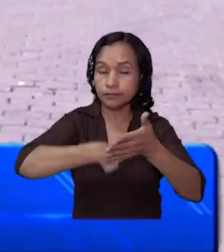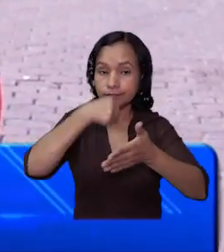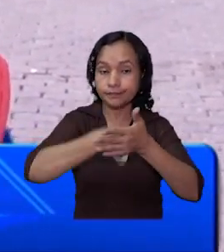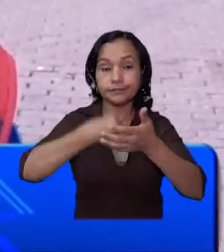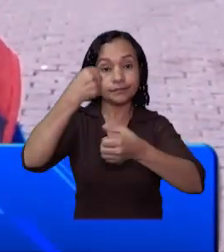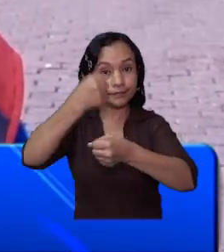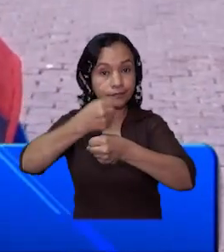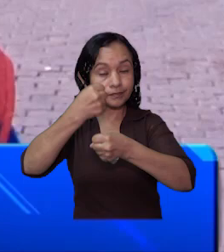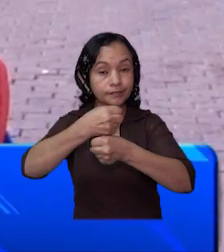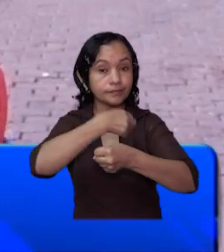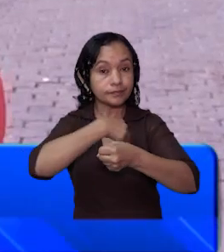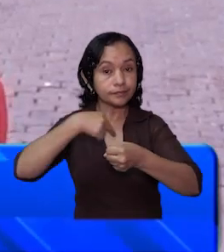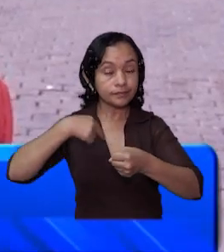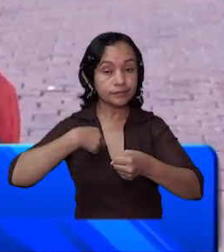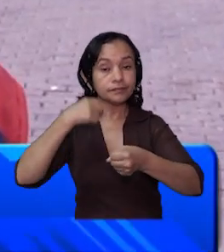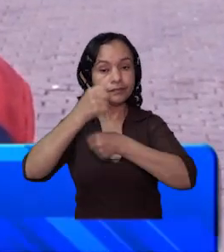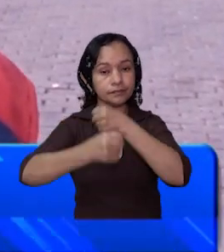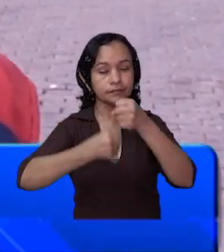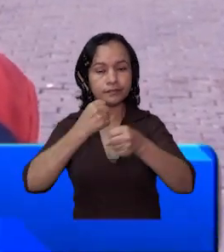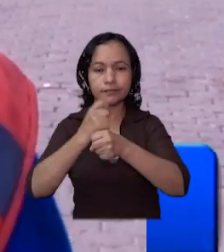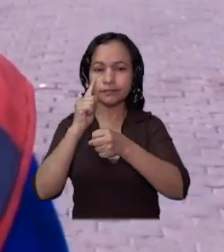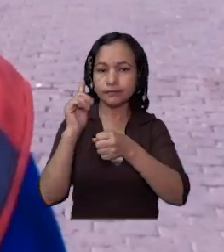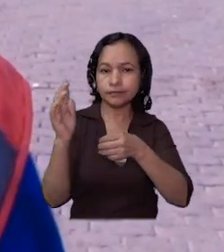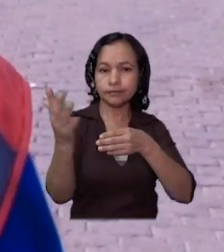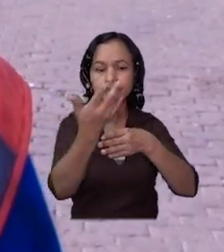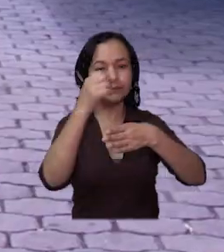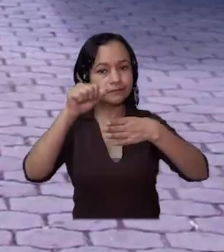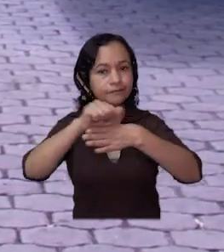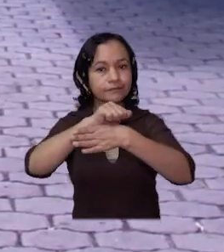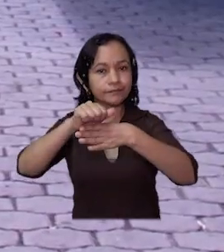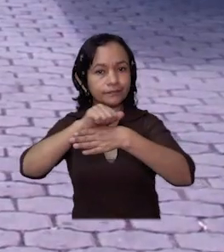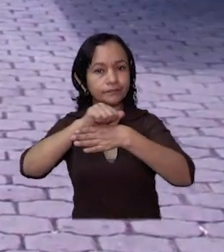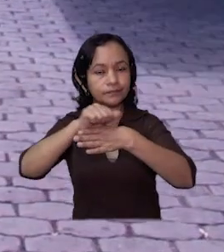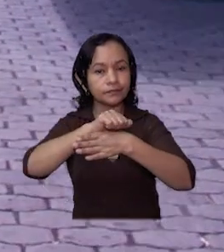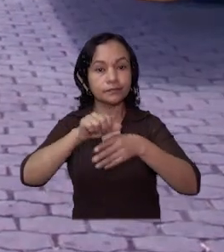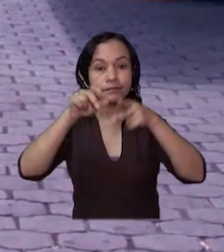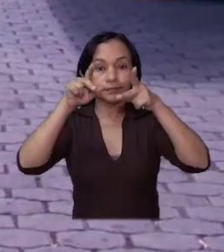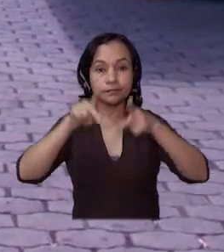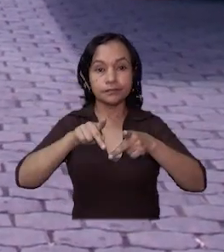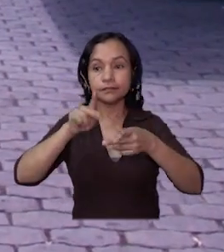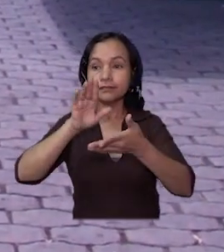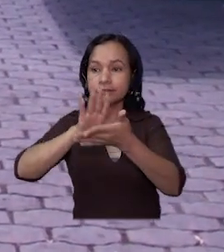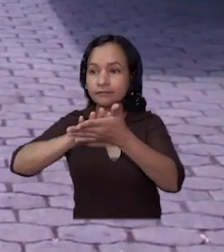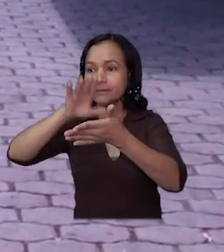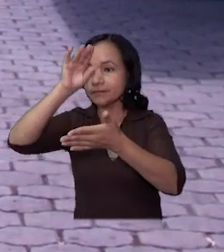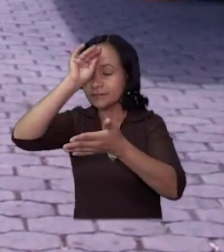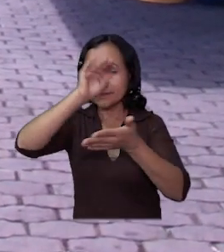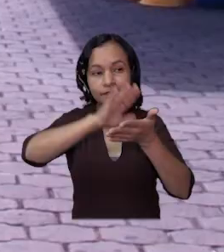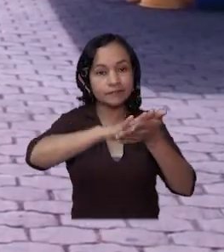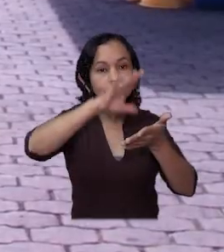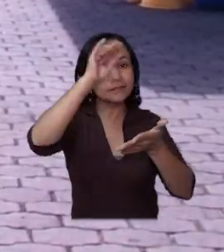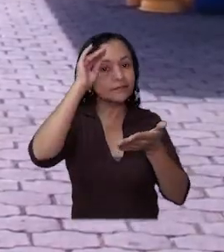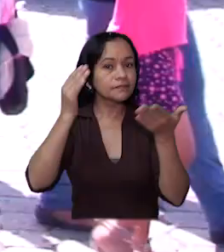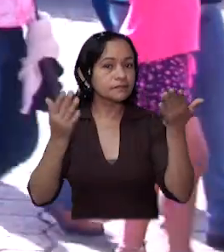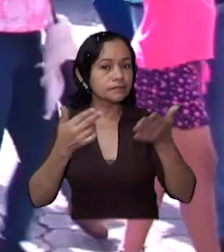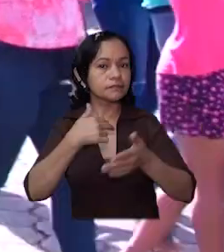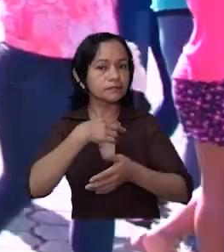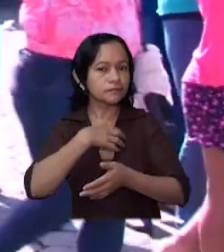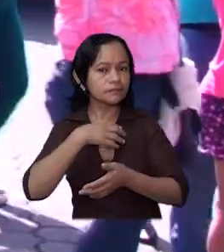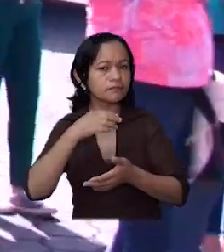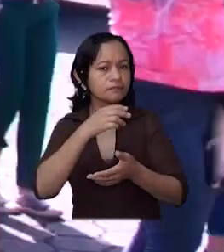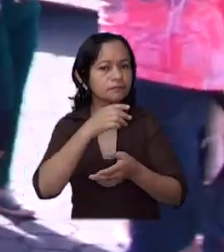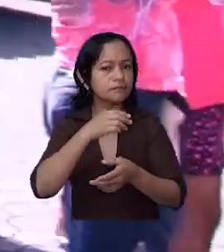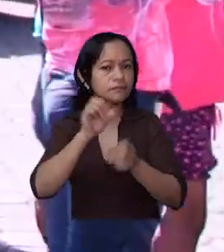todo el trabajo que hemos venido realizando durante el año en todos los simulacros que se han efectuado. La gente comienza a tomar conciencia de qué es